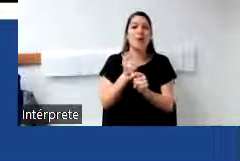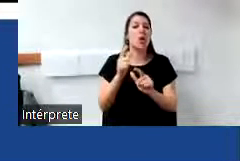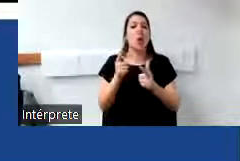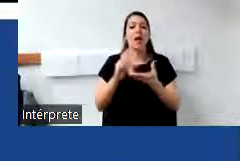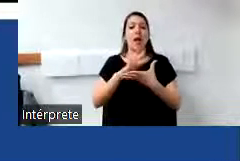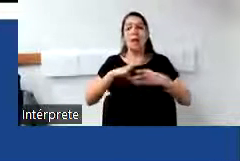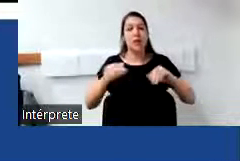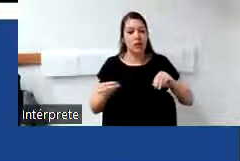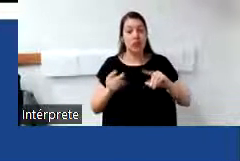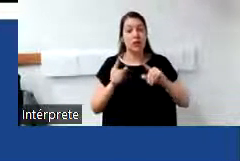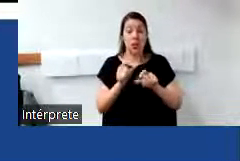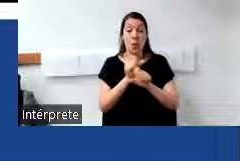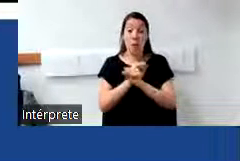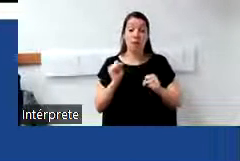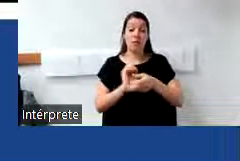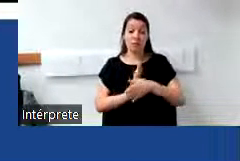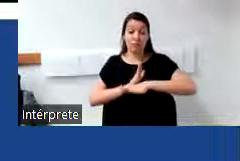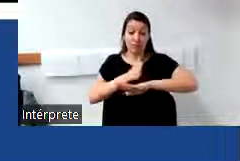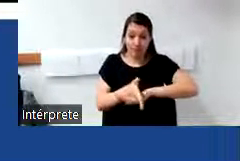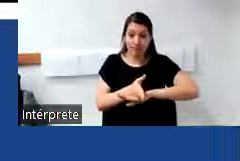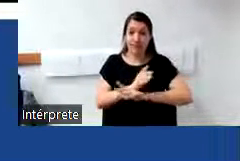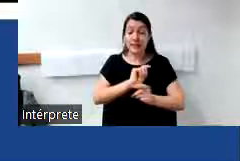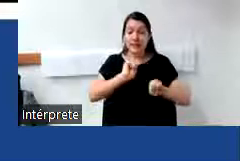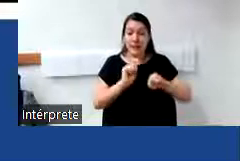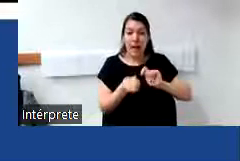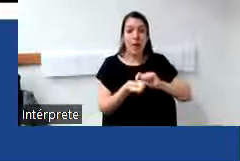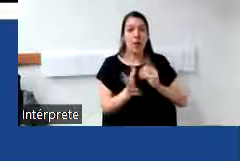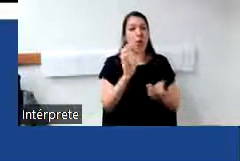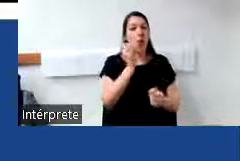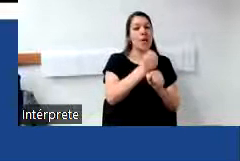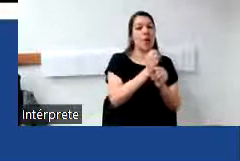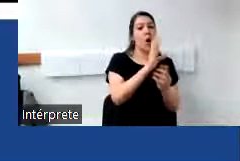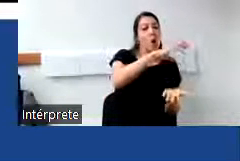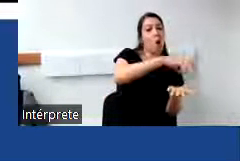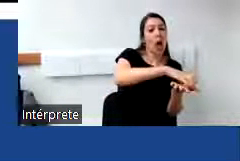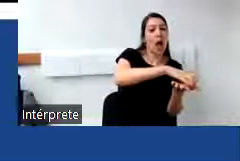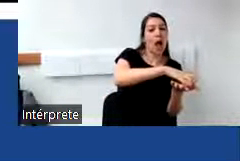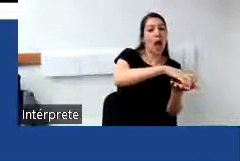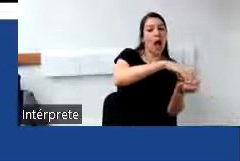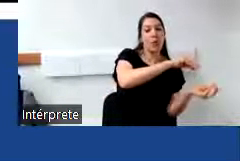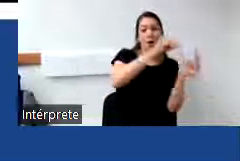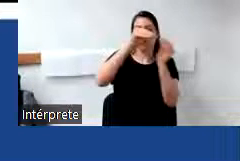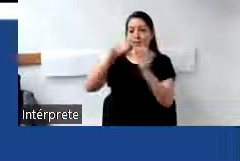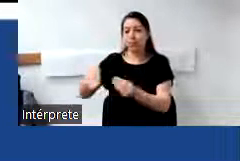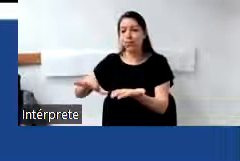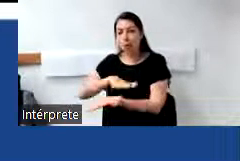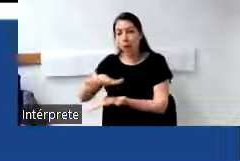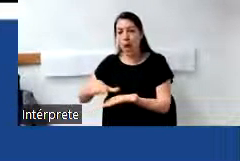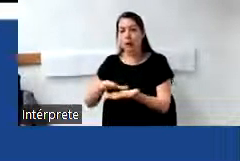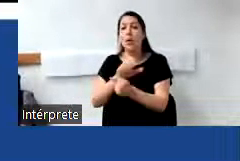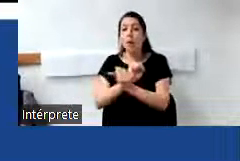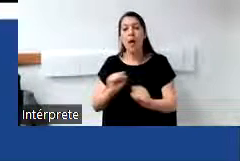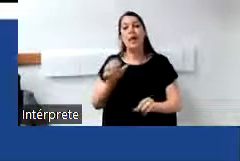por ejemplo, modificar ese espacio de trabajo hacia otro sector que sí pueda cumplir esas condiciones de accesibilidad es un